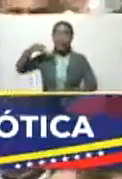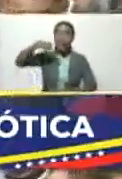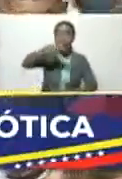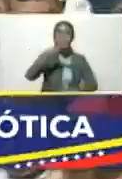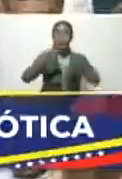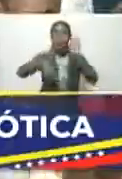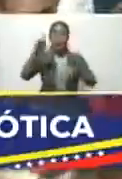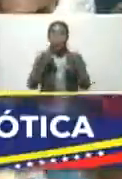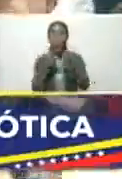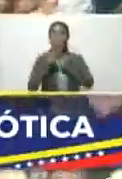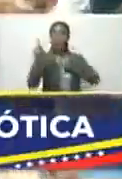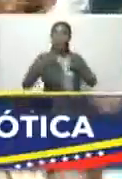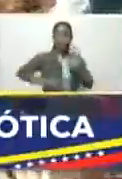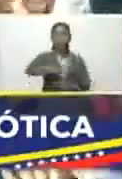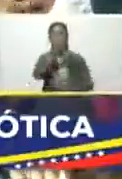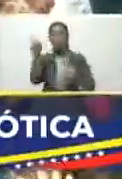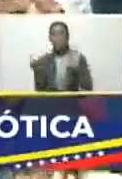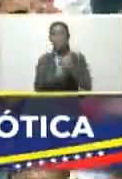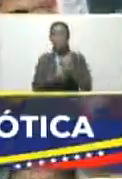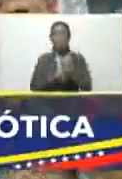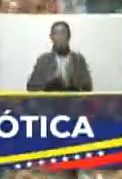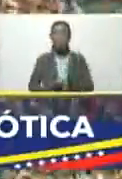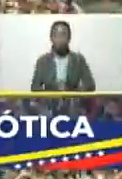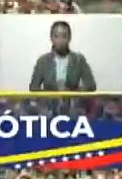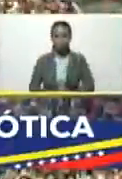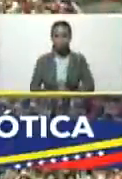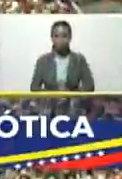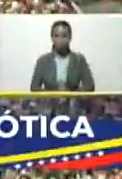kilómetros completos!